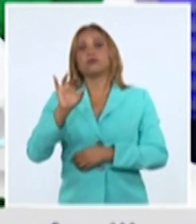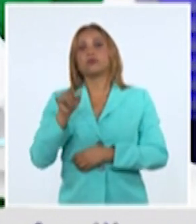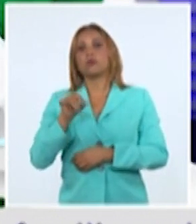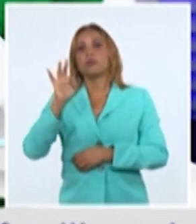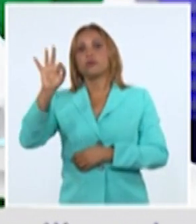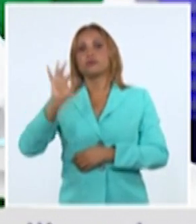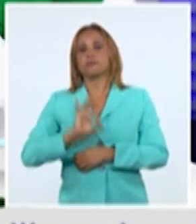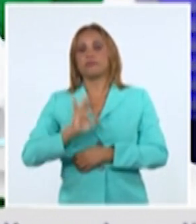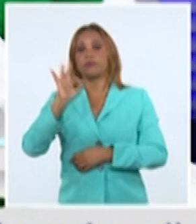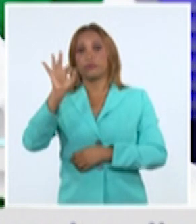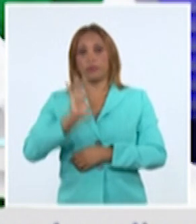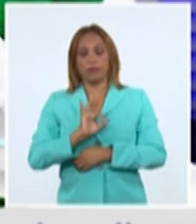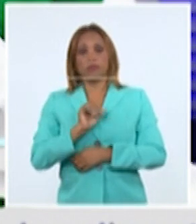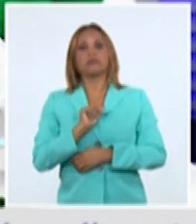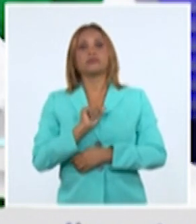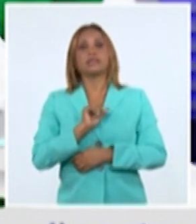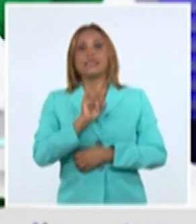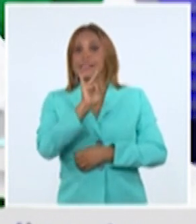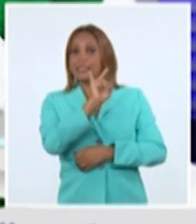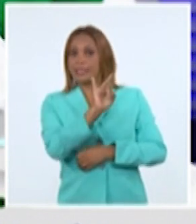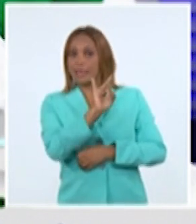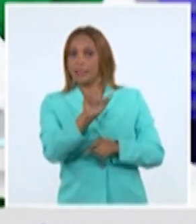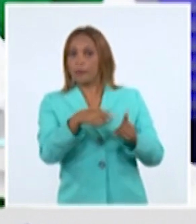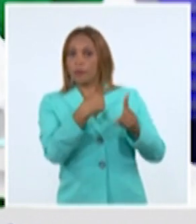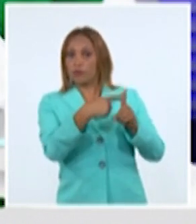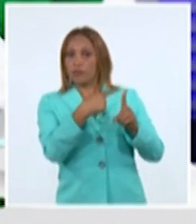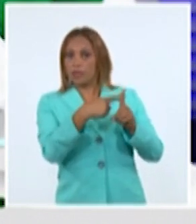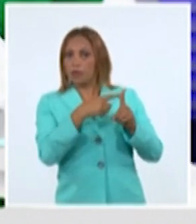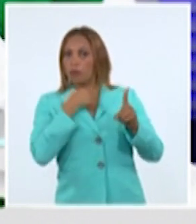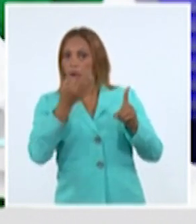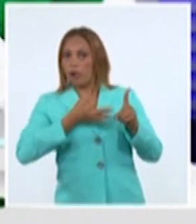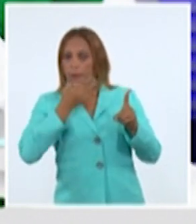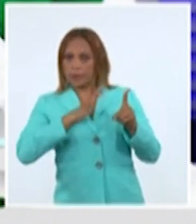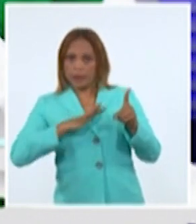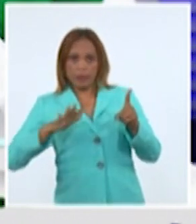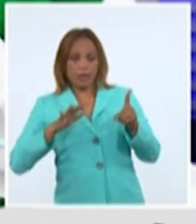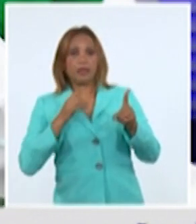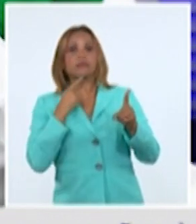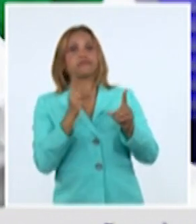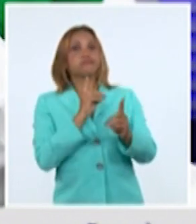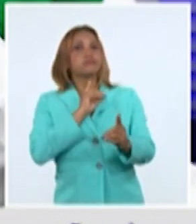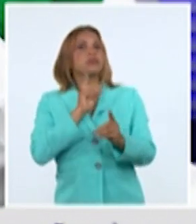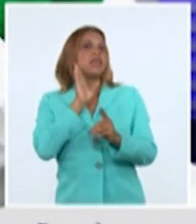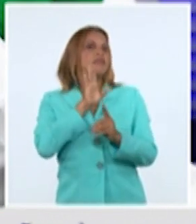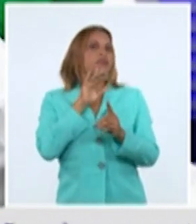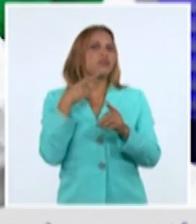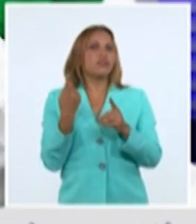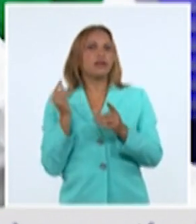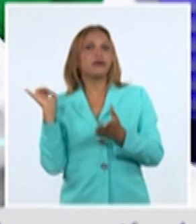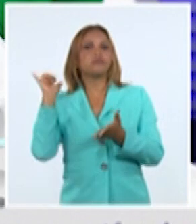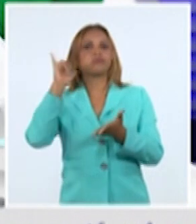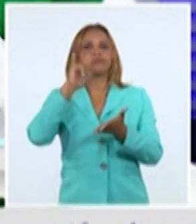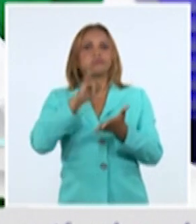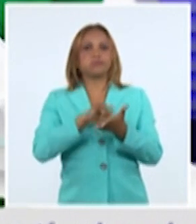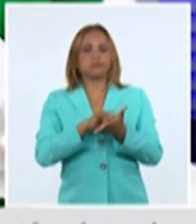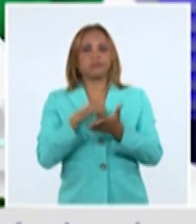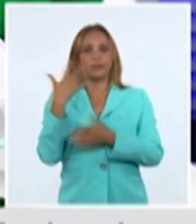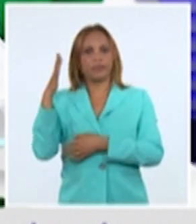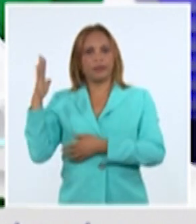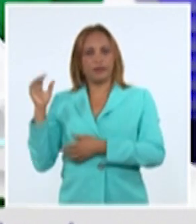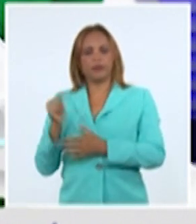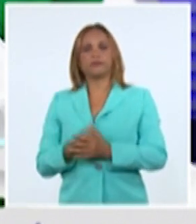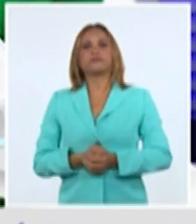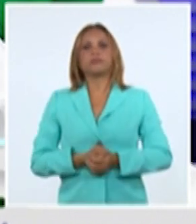98,8%. 7 de los diagnosticados, ya yo lo dije, con fuente de infección en el exterior, y ya